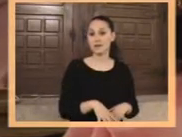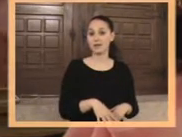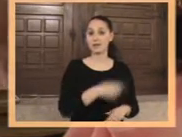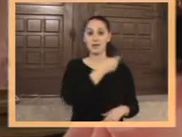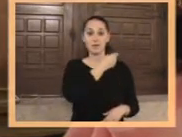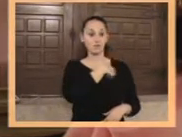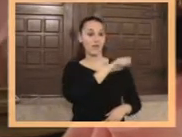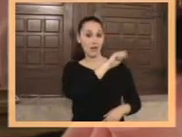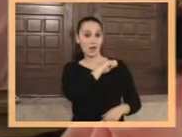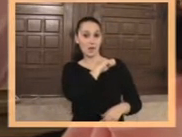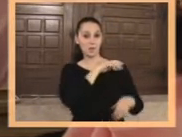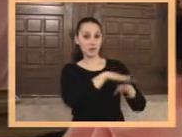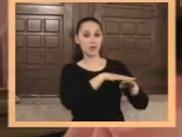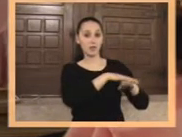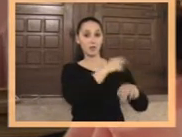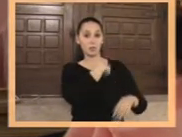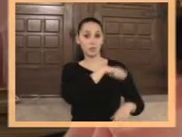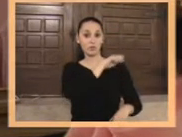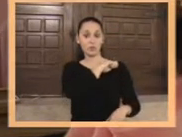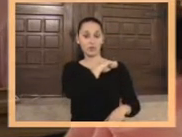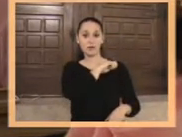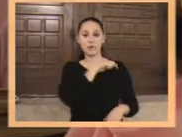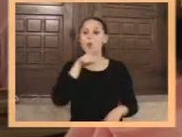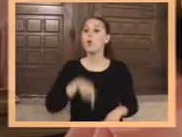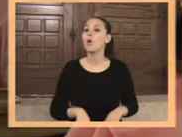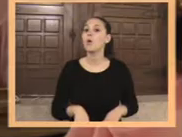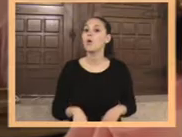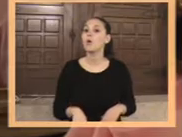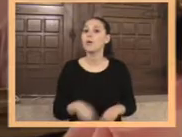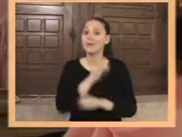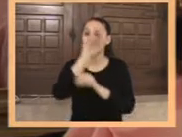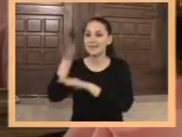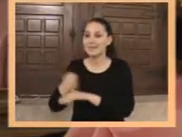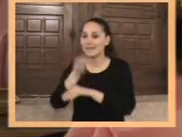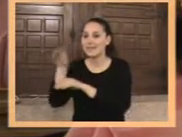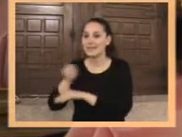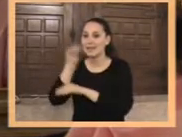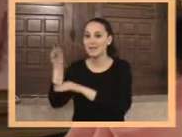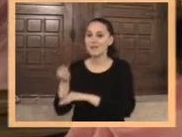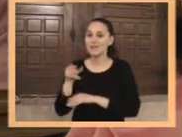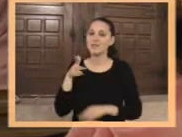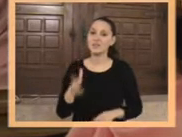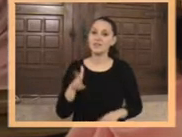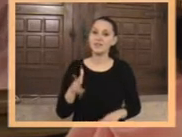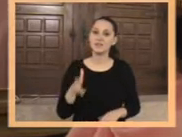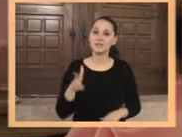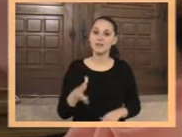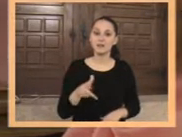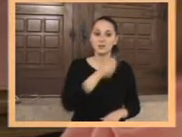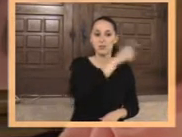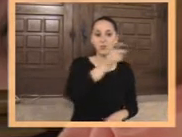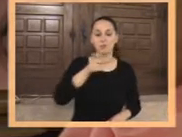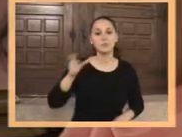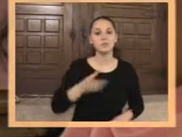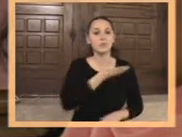tiene que dilucidar, que es en la Asamblea de Extremadura. Lo que toca hoy aquí es defender los derechos de los placentinos, no del Partido Socialista o del